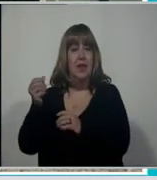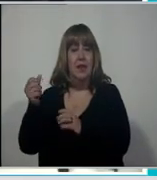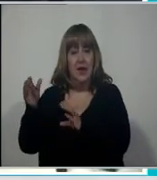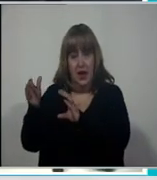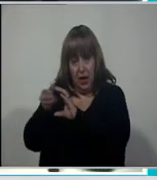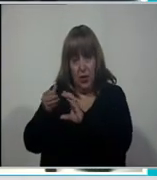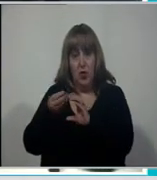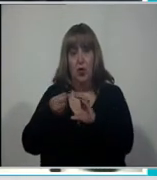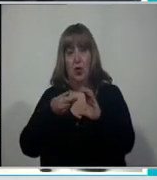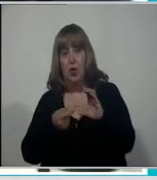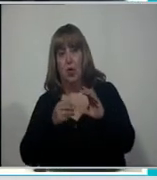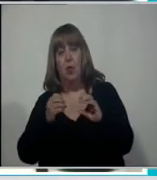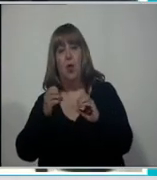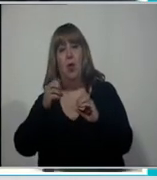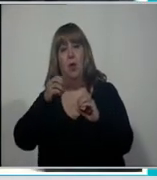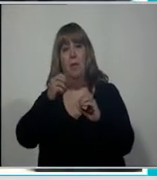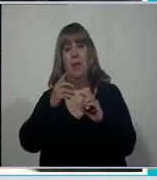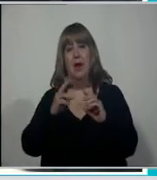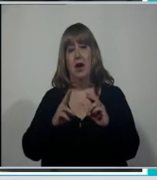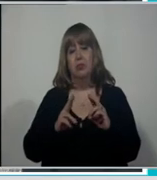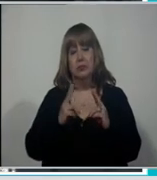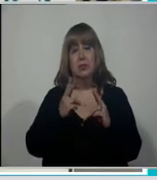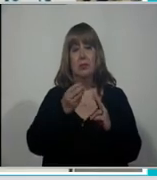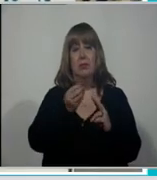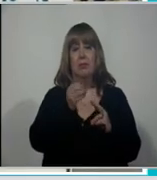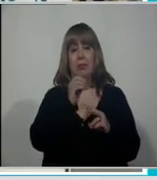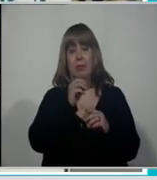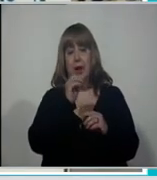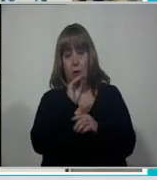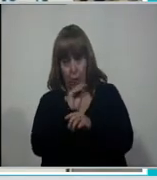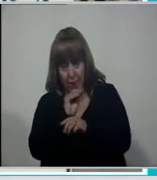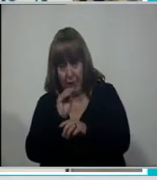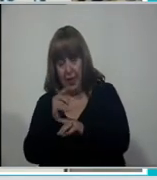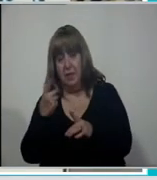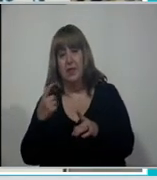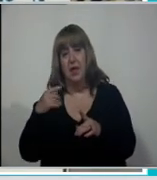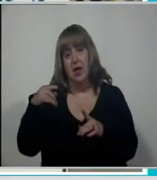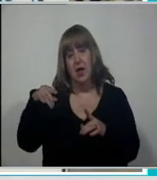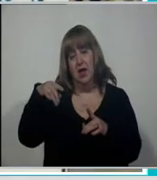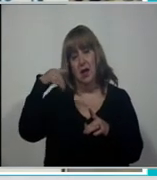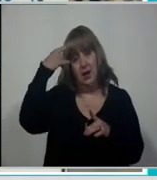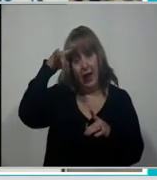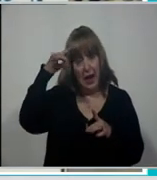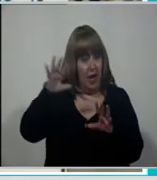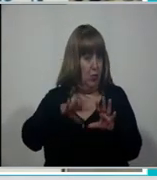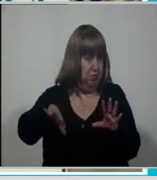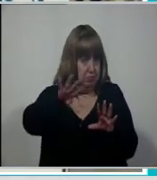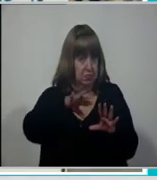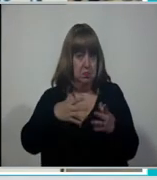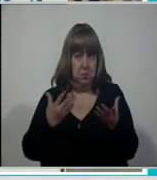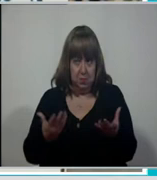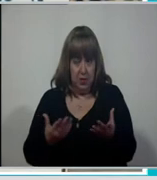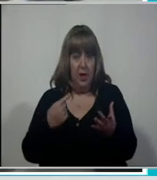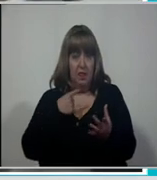alimentos para ganado sí esa es otra de las causas claro que en salgado en su momento se opuso a que se